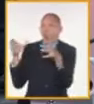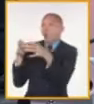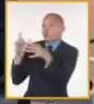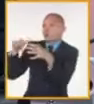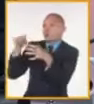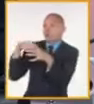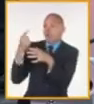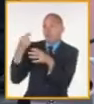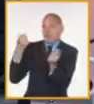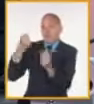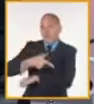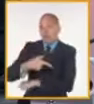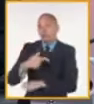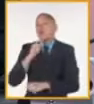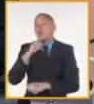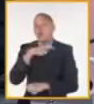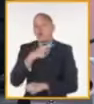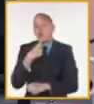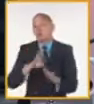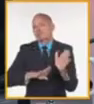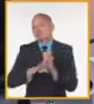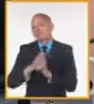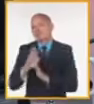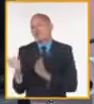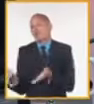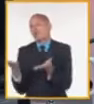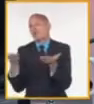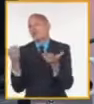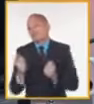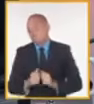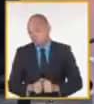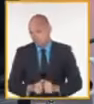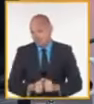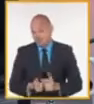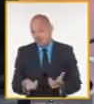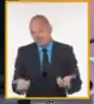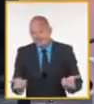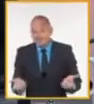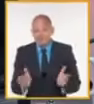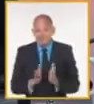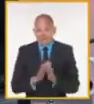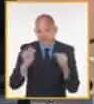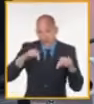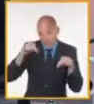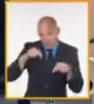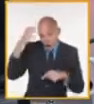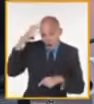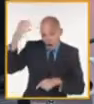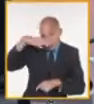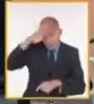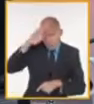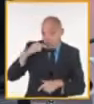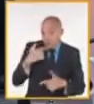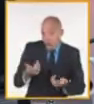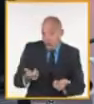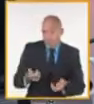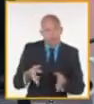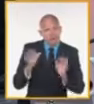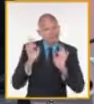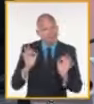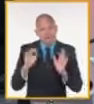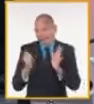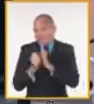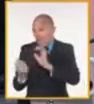terrorismo físico o psicológico contra nuestro país Mientras tanto Cuba rechaza y condena el terrorismo en